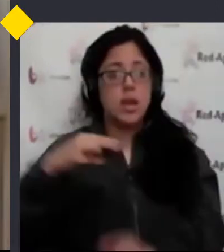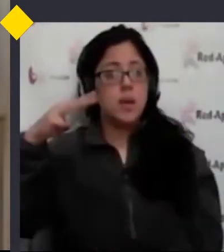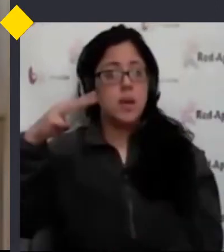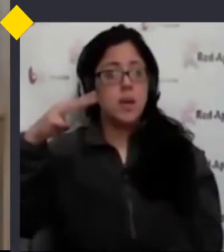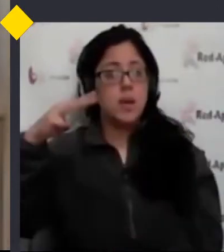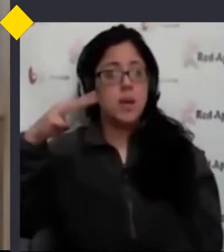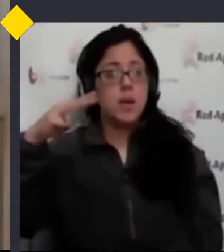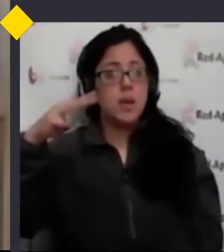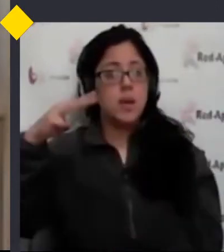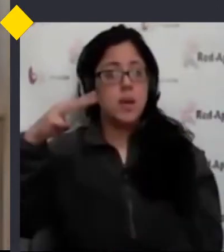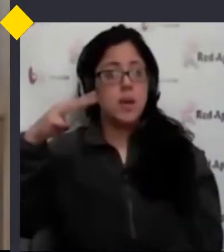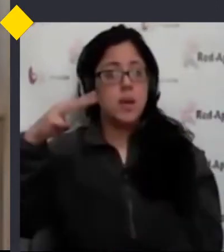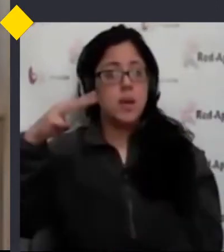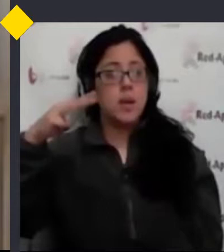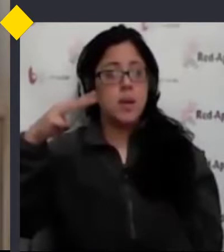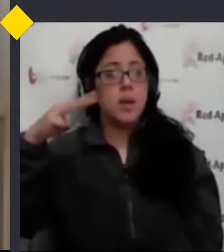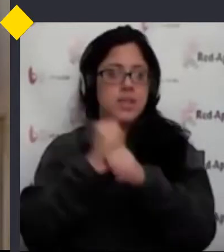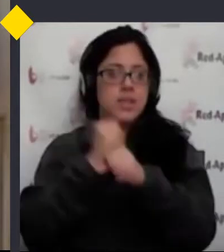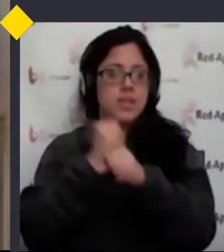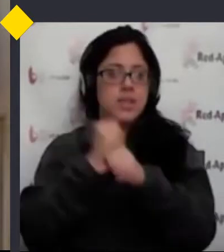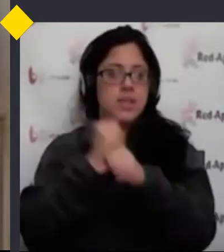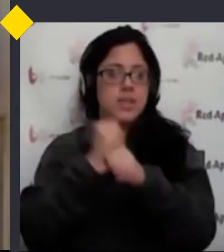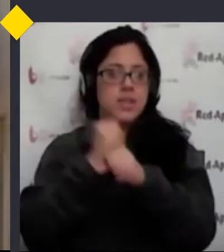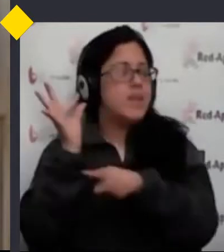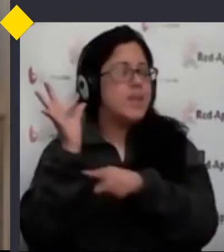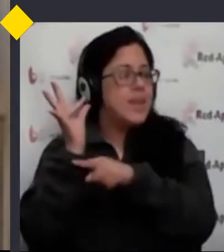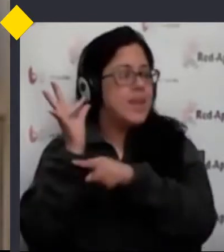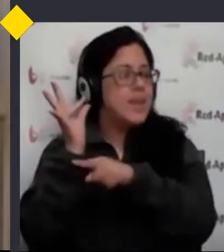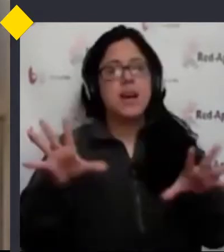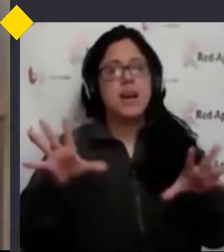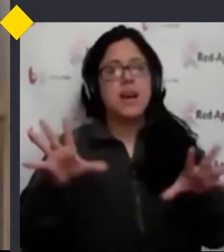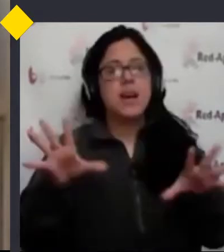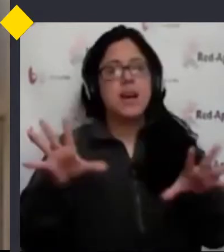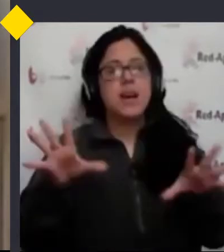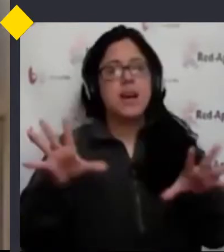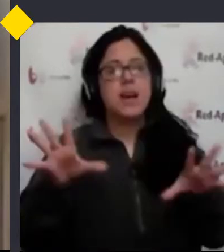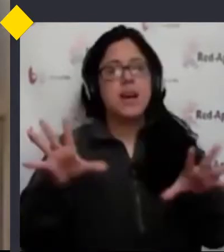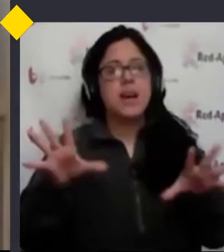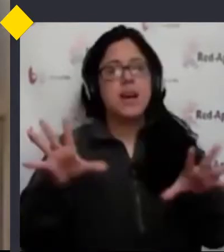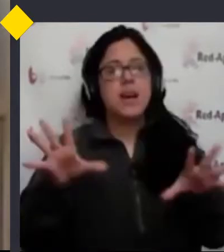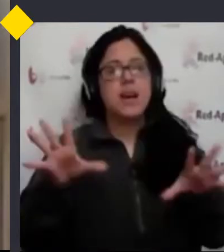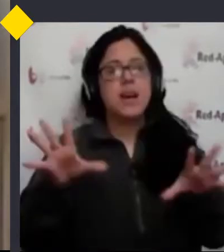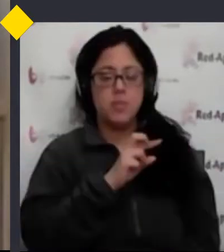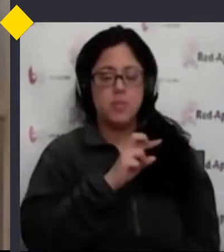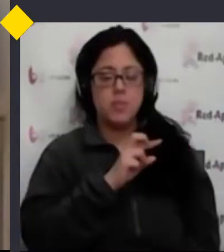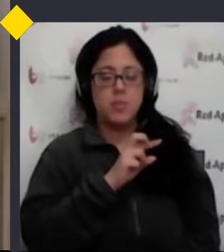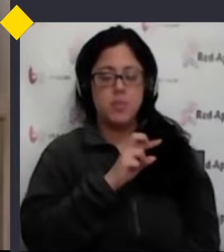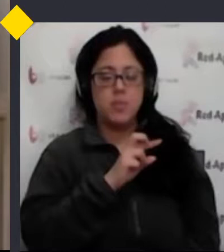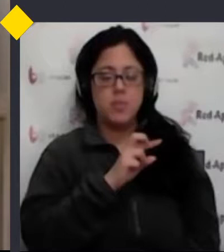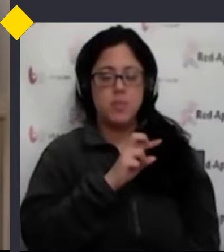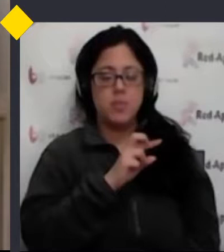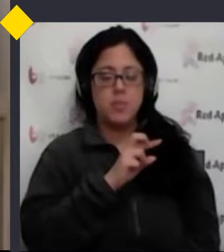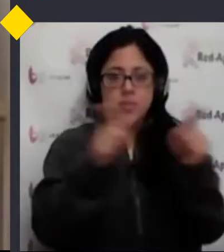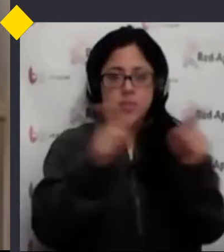su madre trabajaba en un colegio, pero más tuvo que asumir el rol que tenía él en una tienda. Ellos